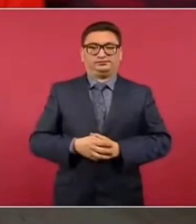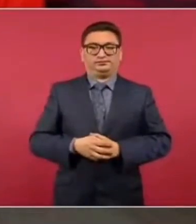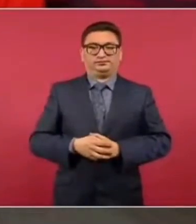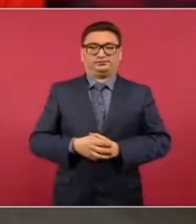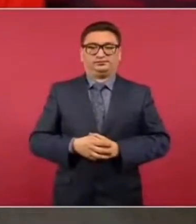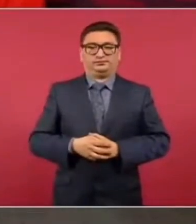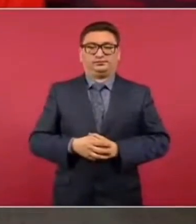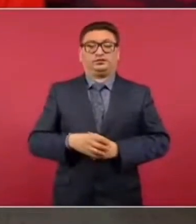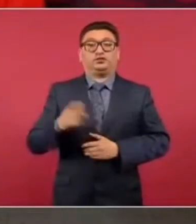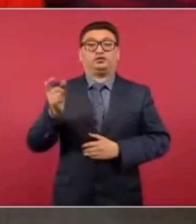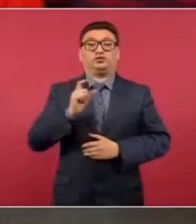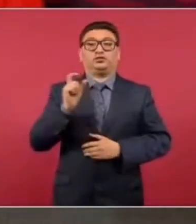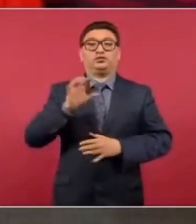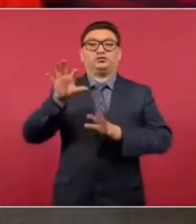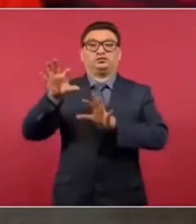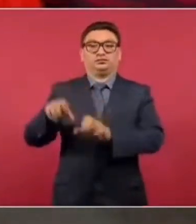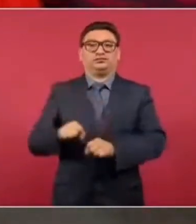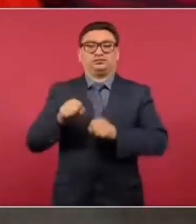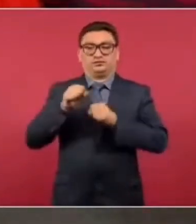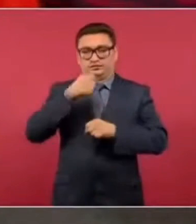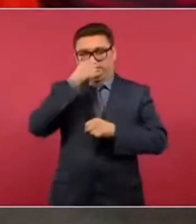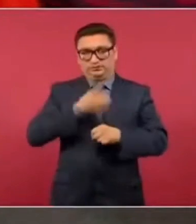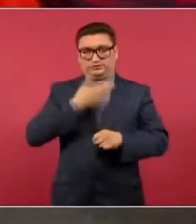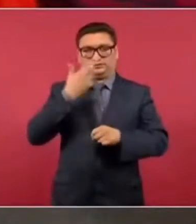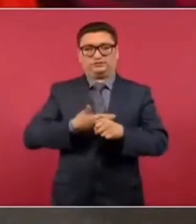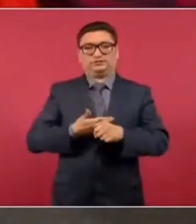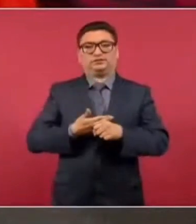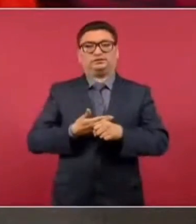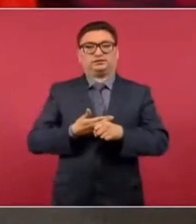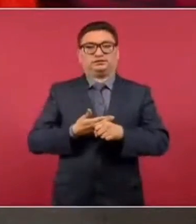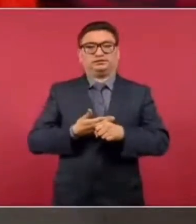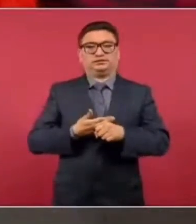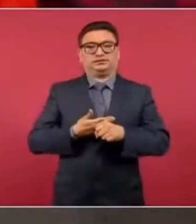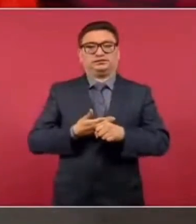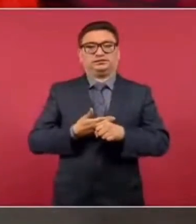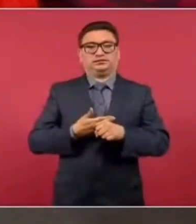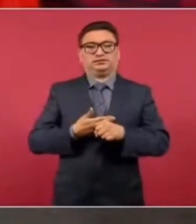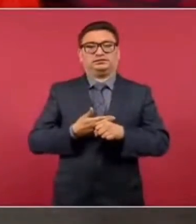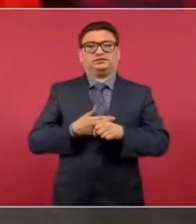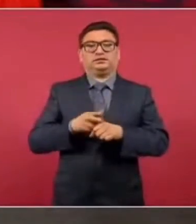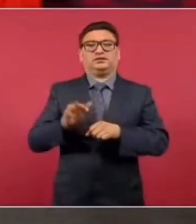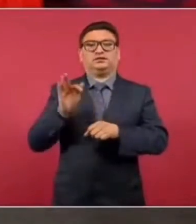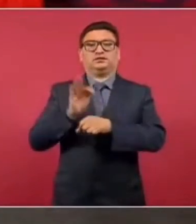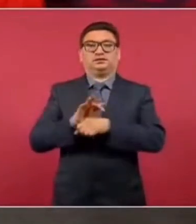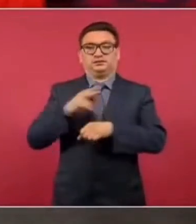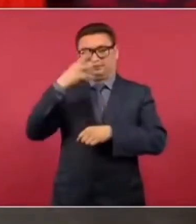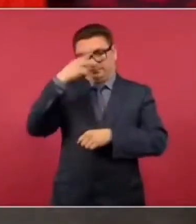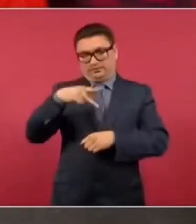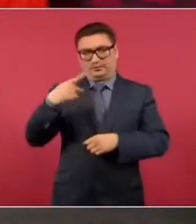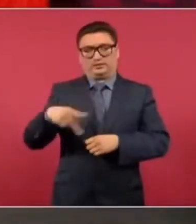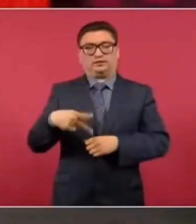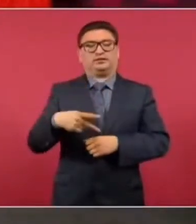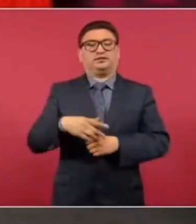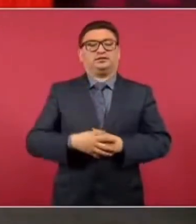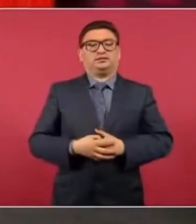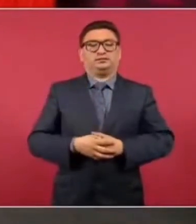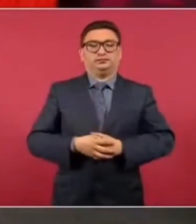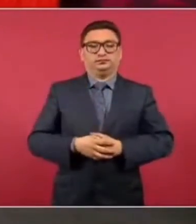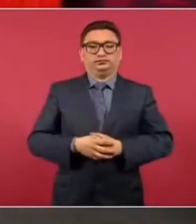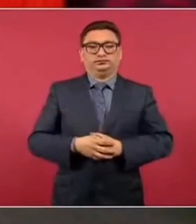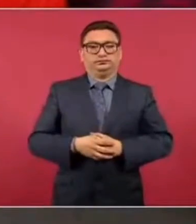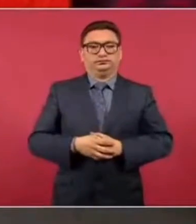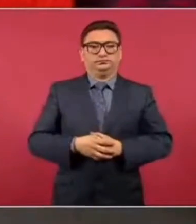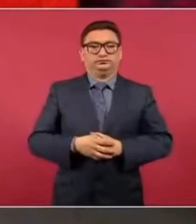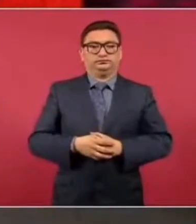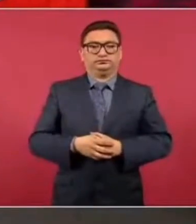de la detención del secretario de la Defensa de México. No